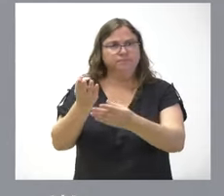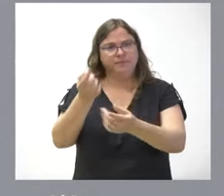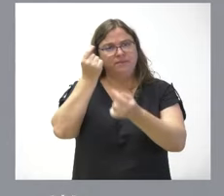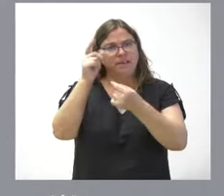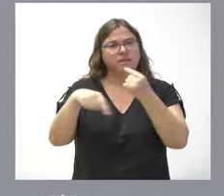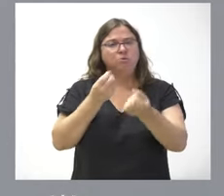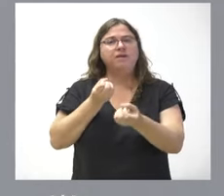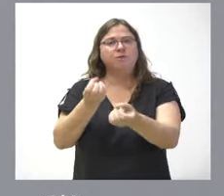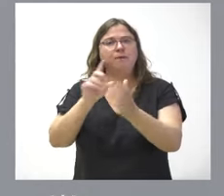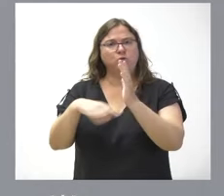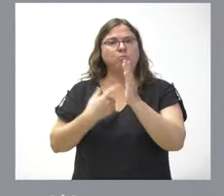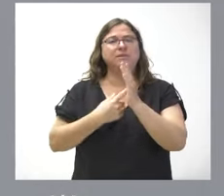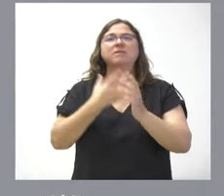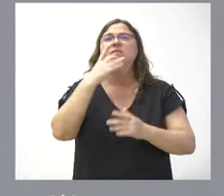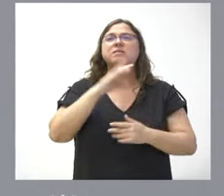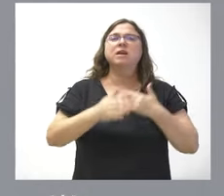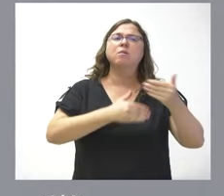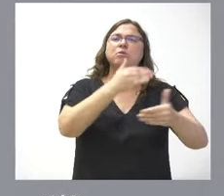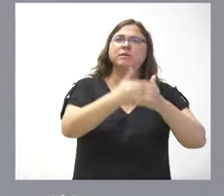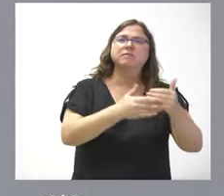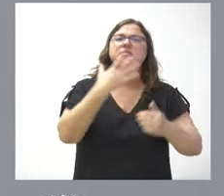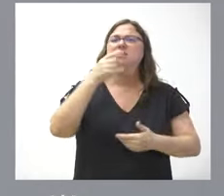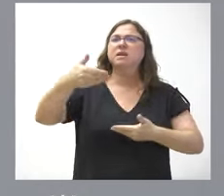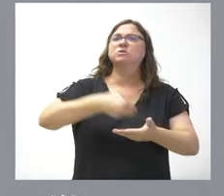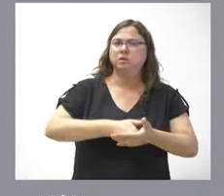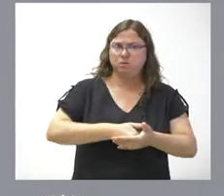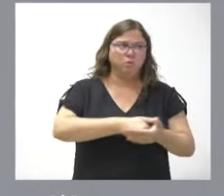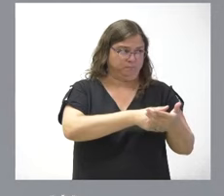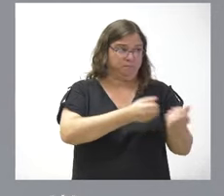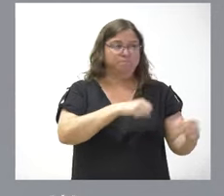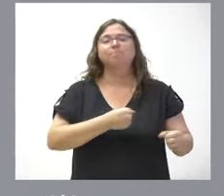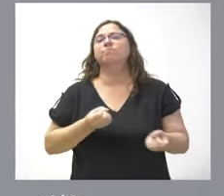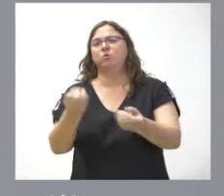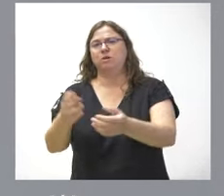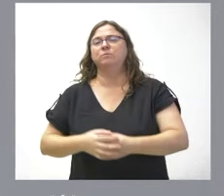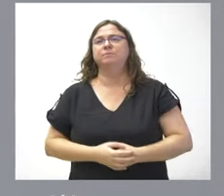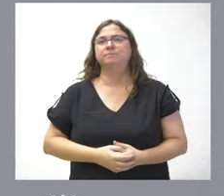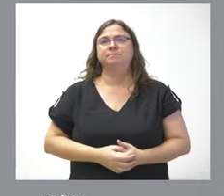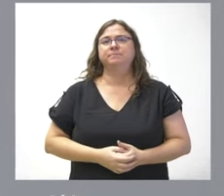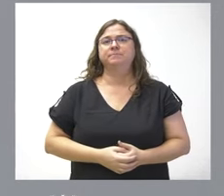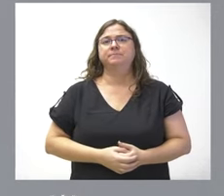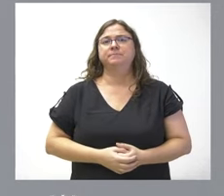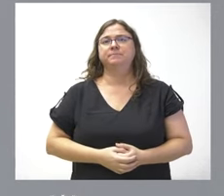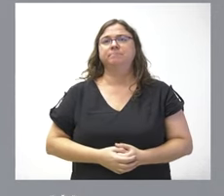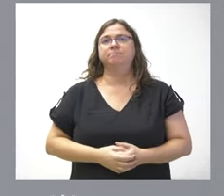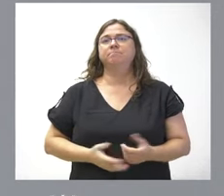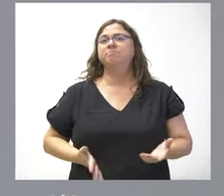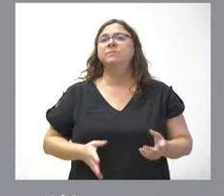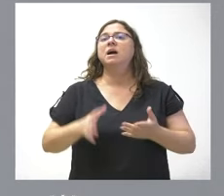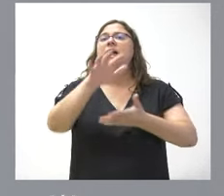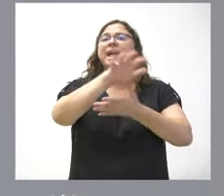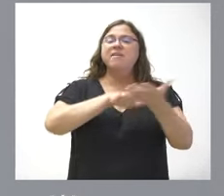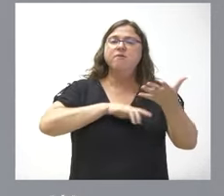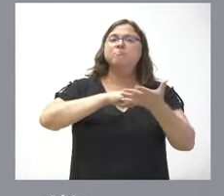toda la información sobre cuál ha sido el procedimiento quién lo solicitó eh Y Cuáles han sido los informes